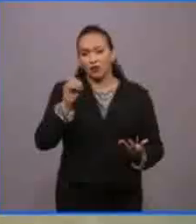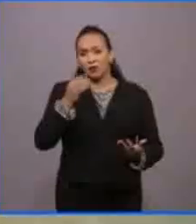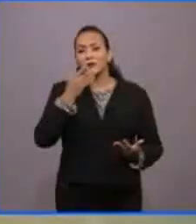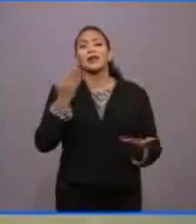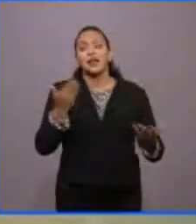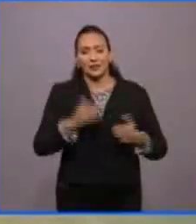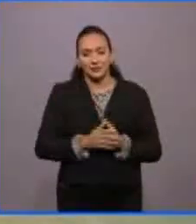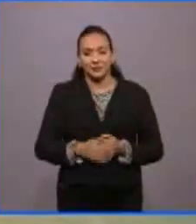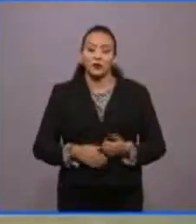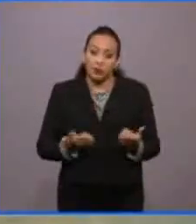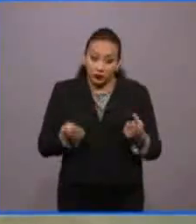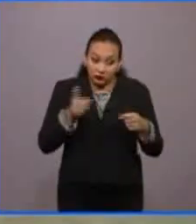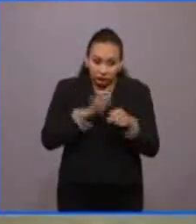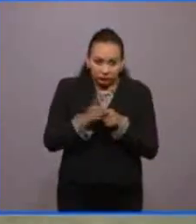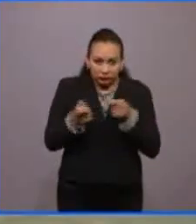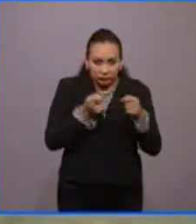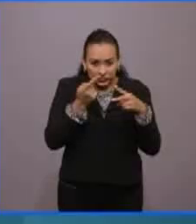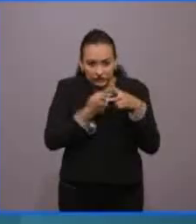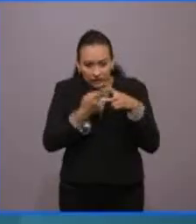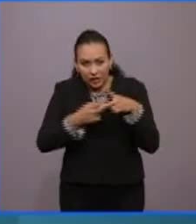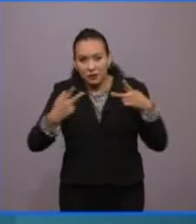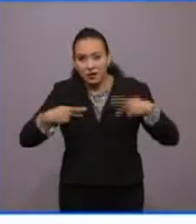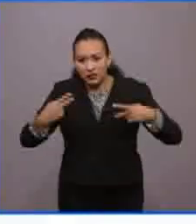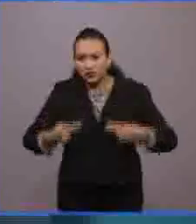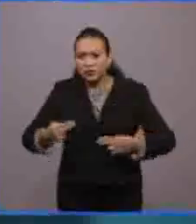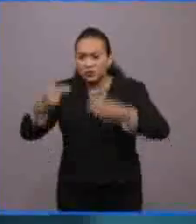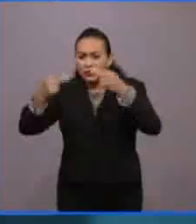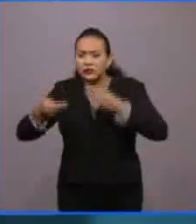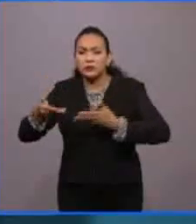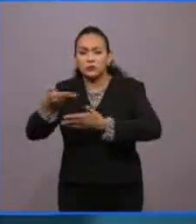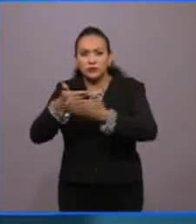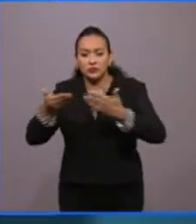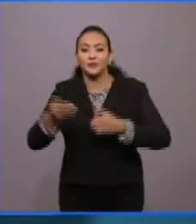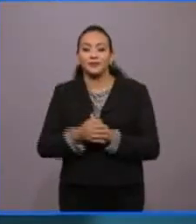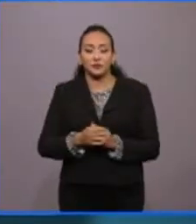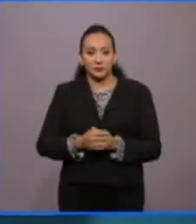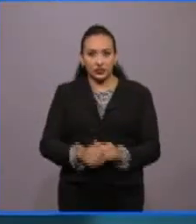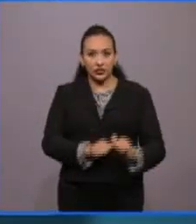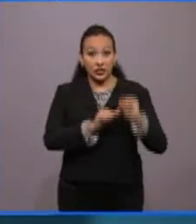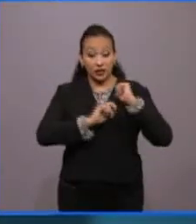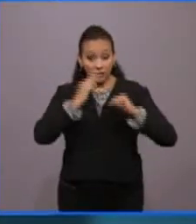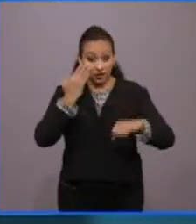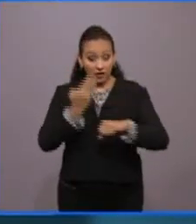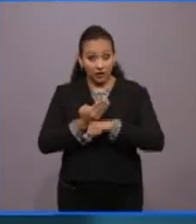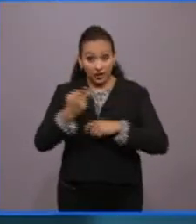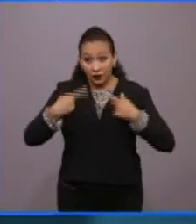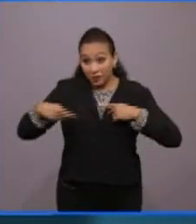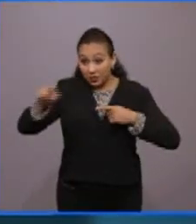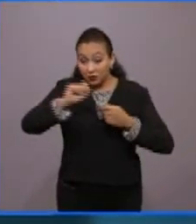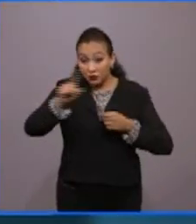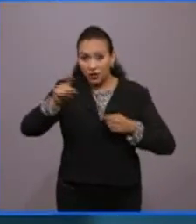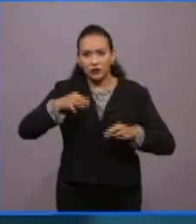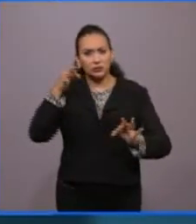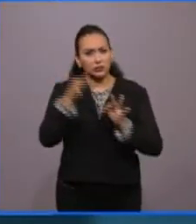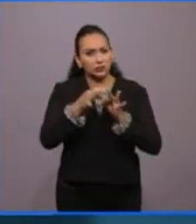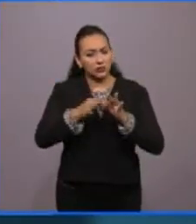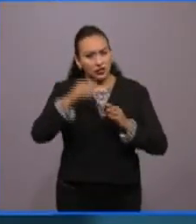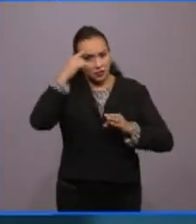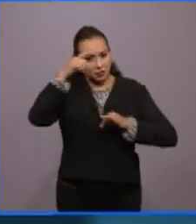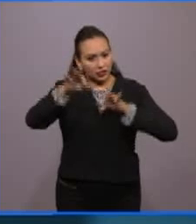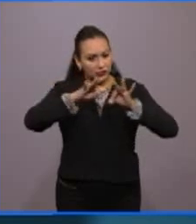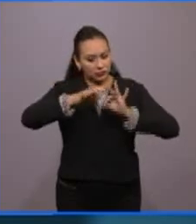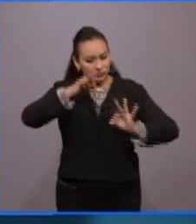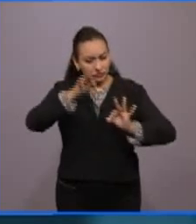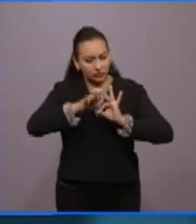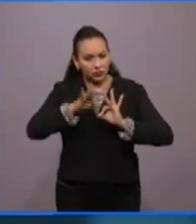encuentran la de administrar el registro de especialistas de concursos mercantiles y garantizar que los profesionales cumplan con los requisitos para fungir